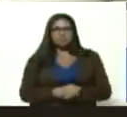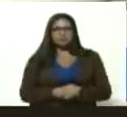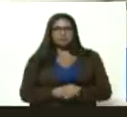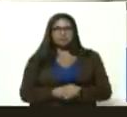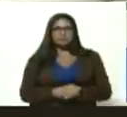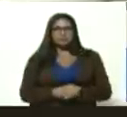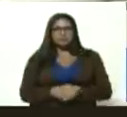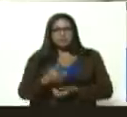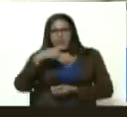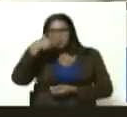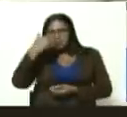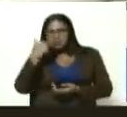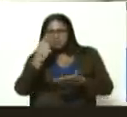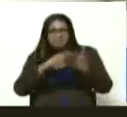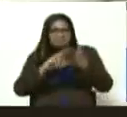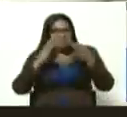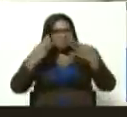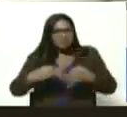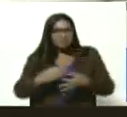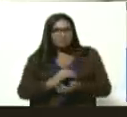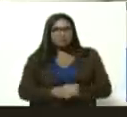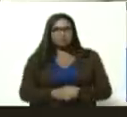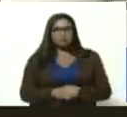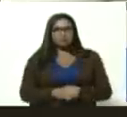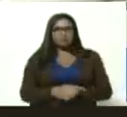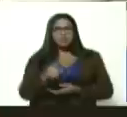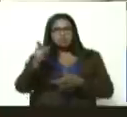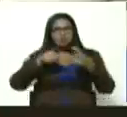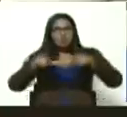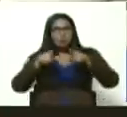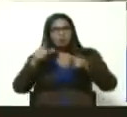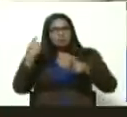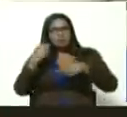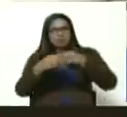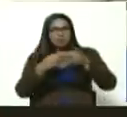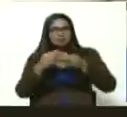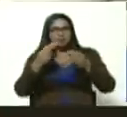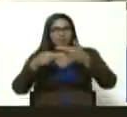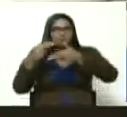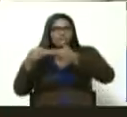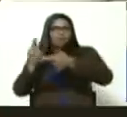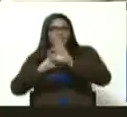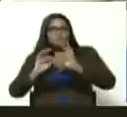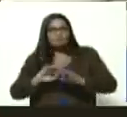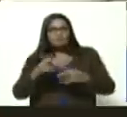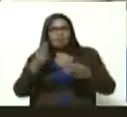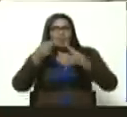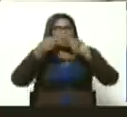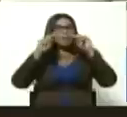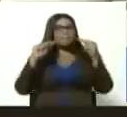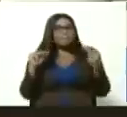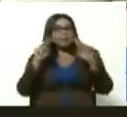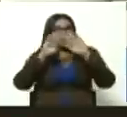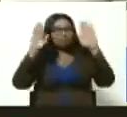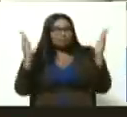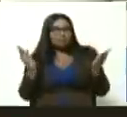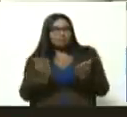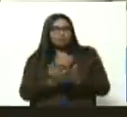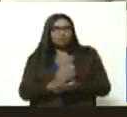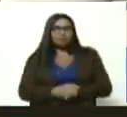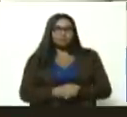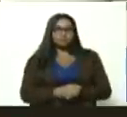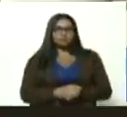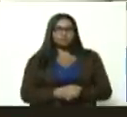qué vergüenza esos espacios deberían ser para construir la paz de este mundo